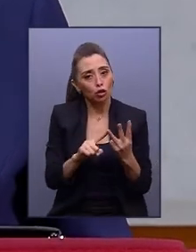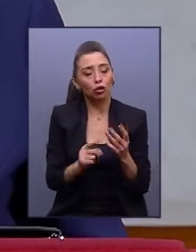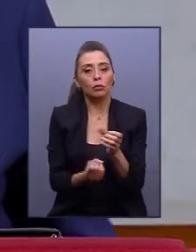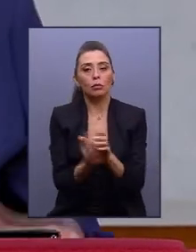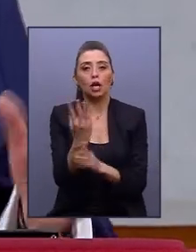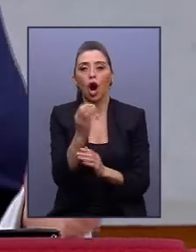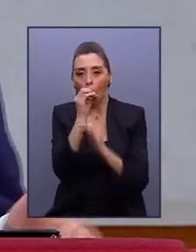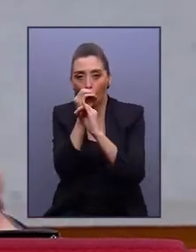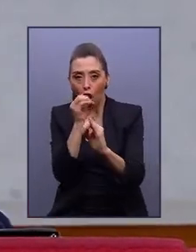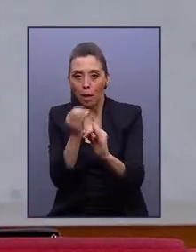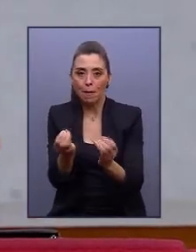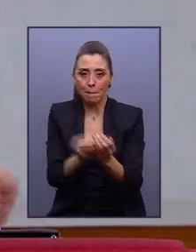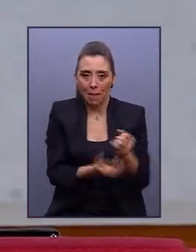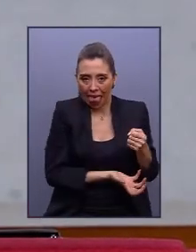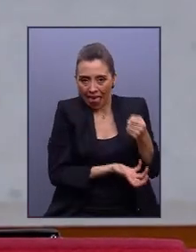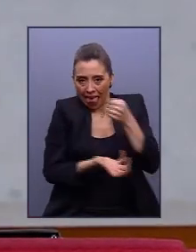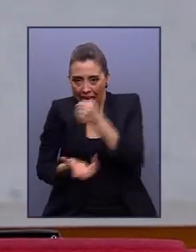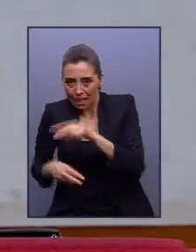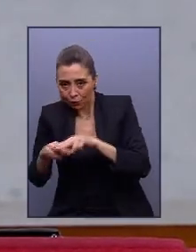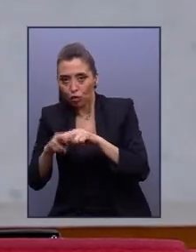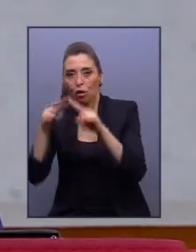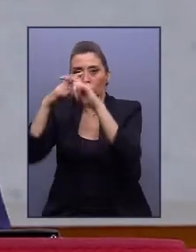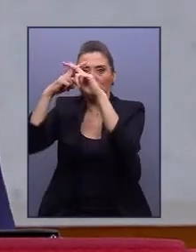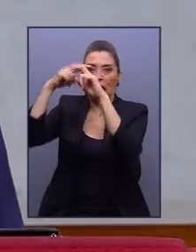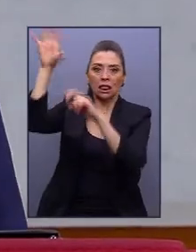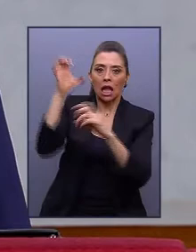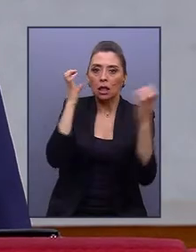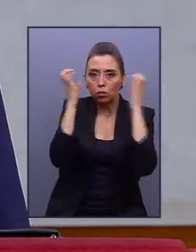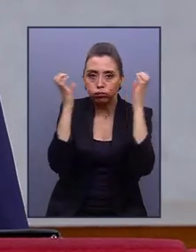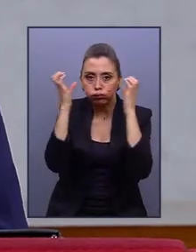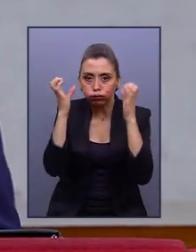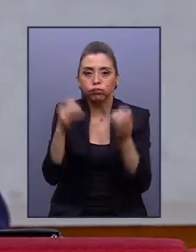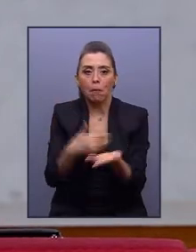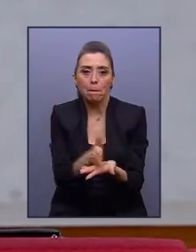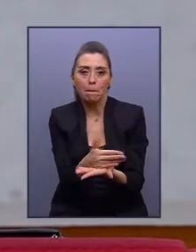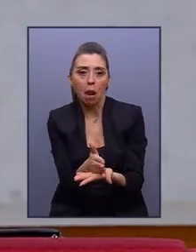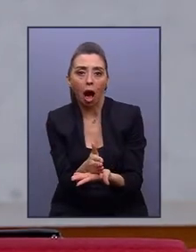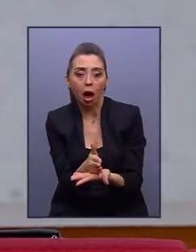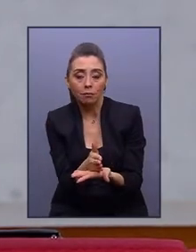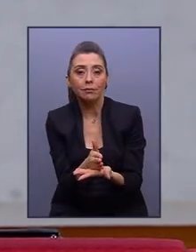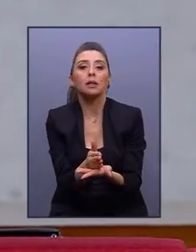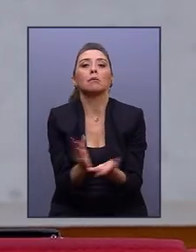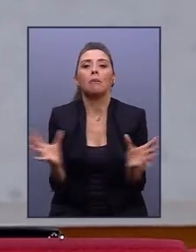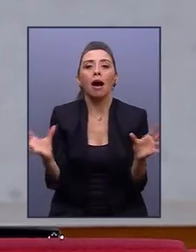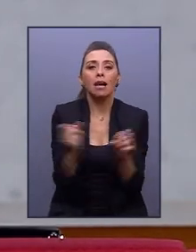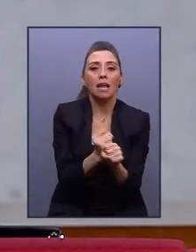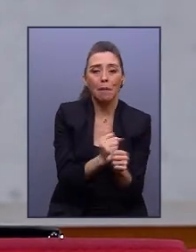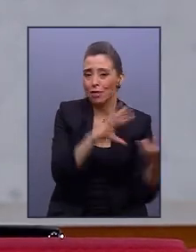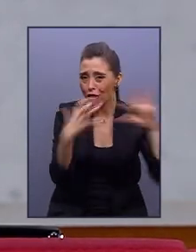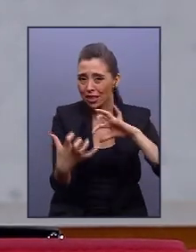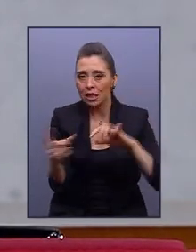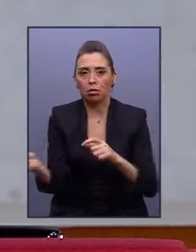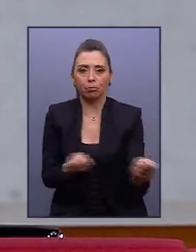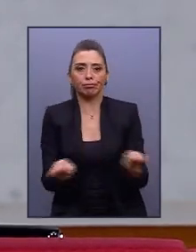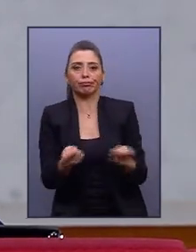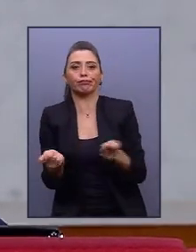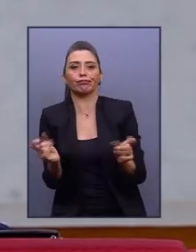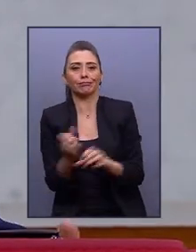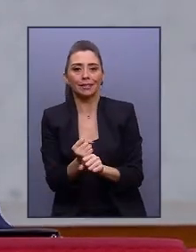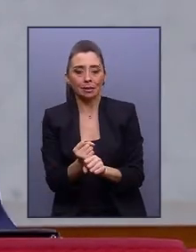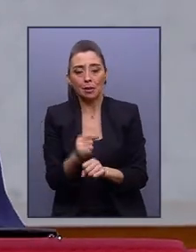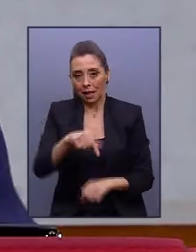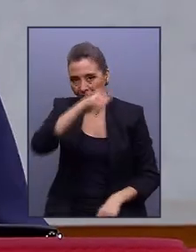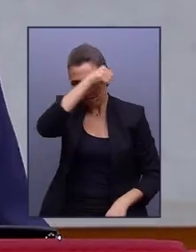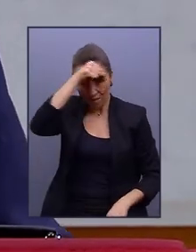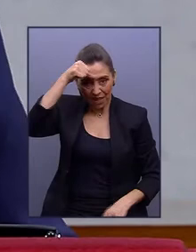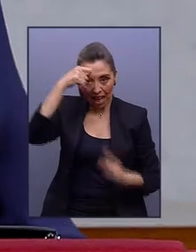fortalecimiento del ONEMI con más recursos, con tecnología satelital y un plan estratégico para gestionar rápidamente estos desastres. Este